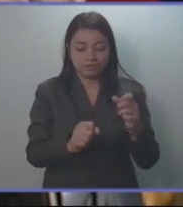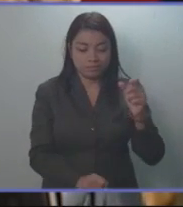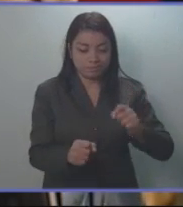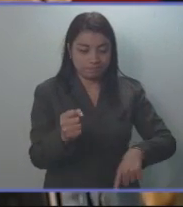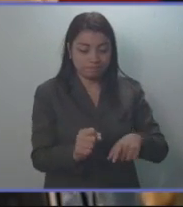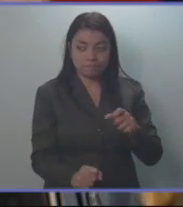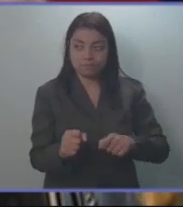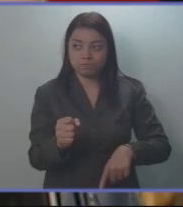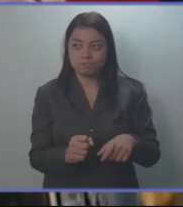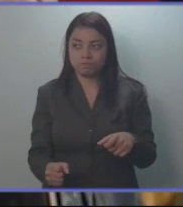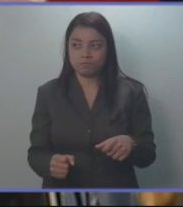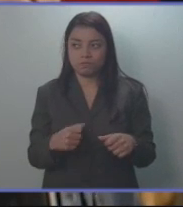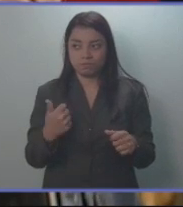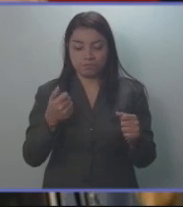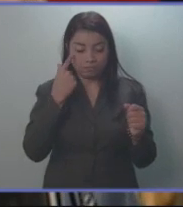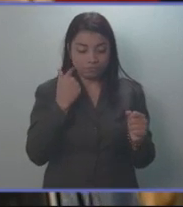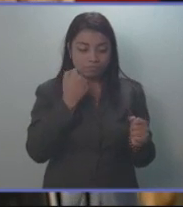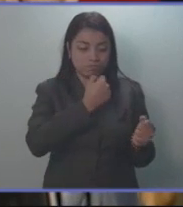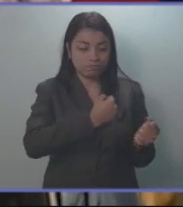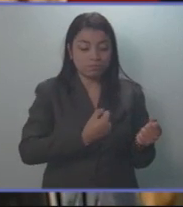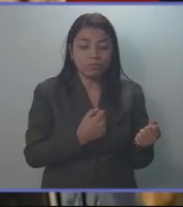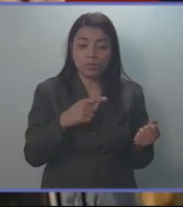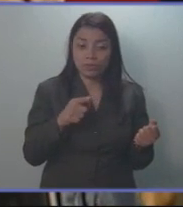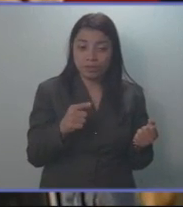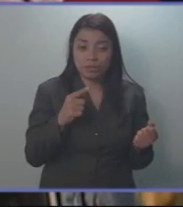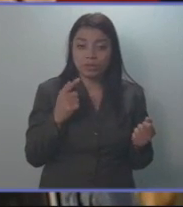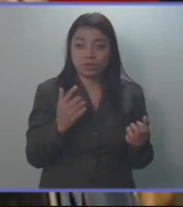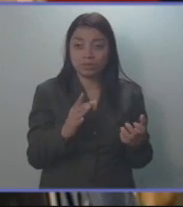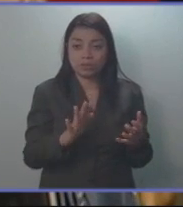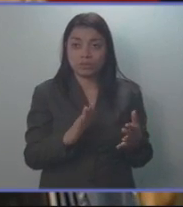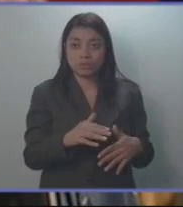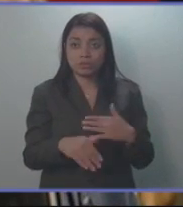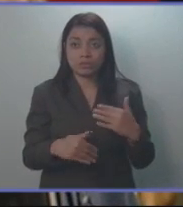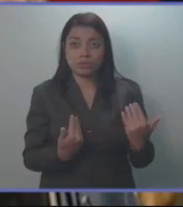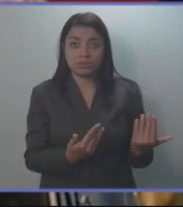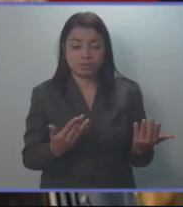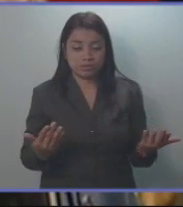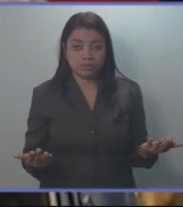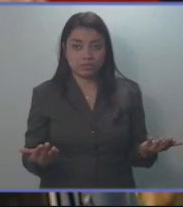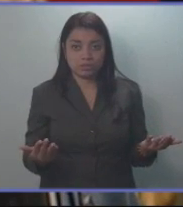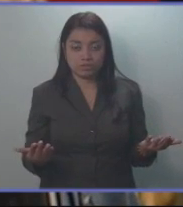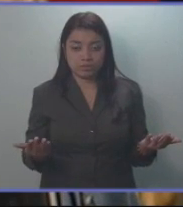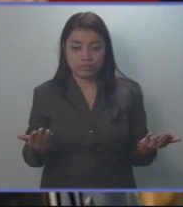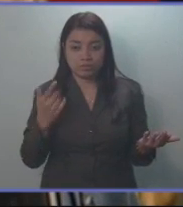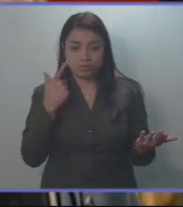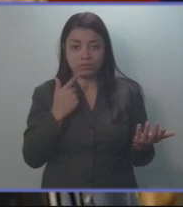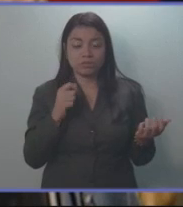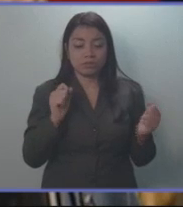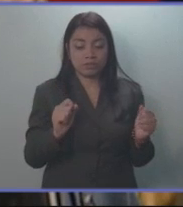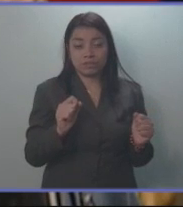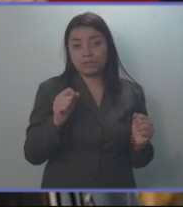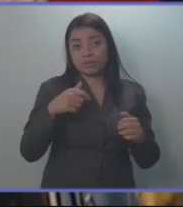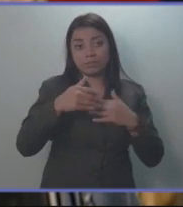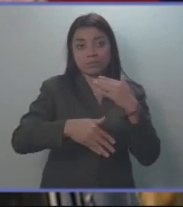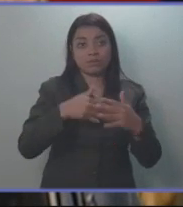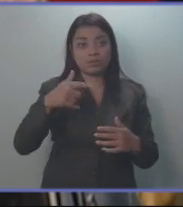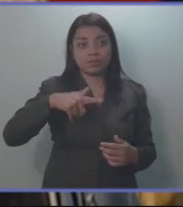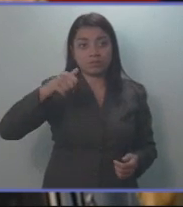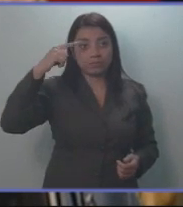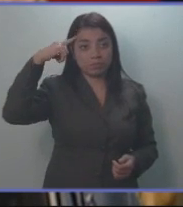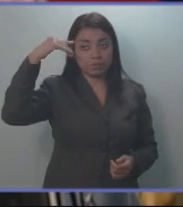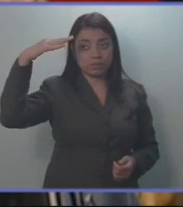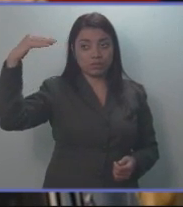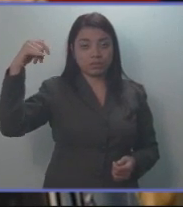agricultores los que han sufrido pérdidas en sus cosechas y no es justo que por razones políticas